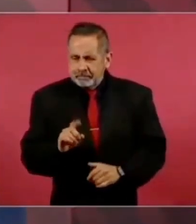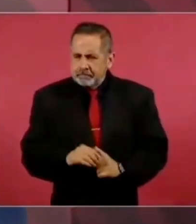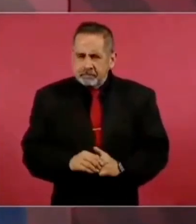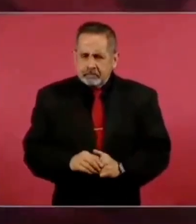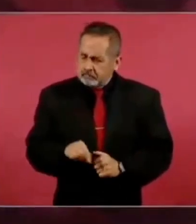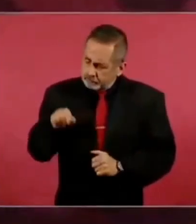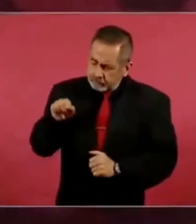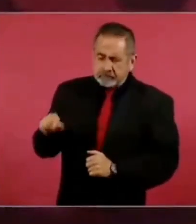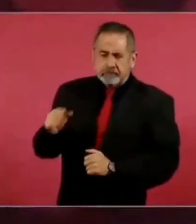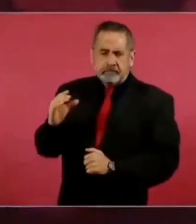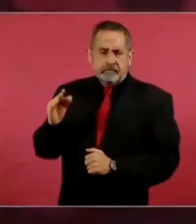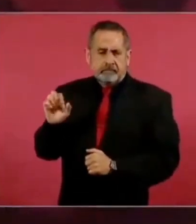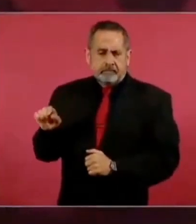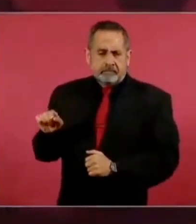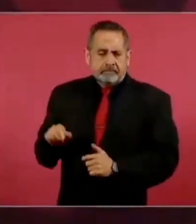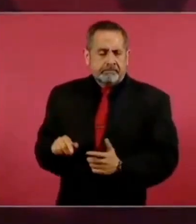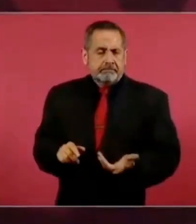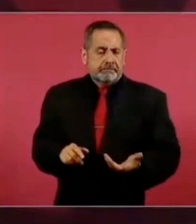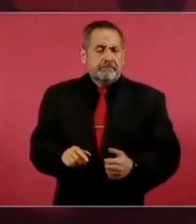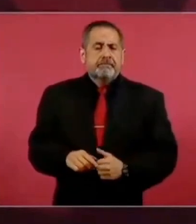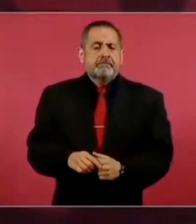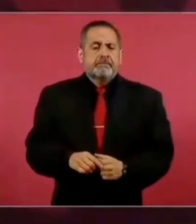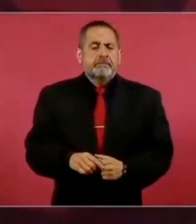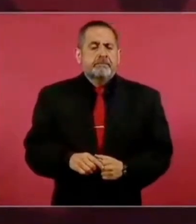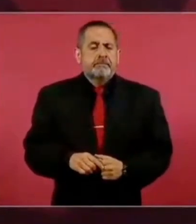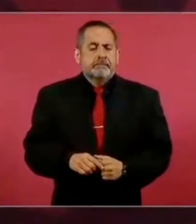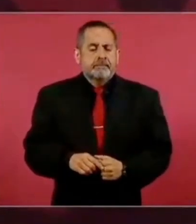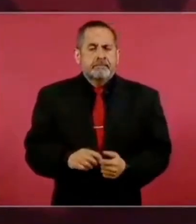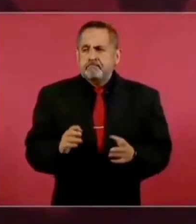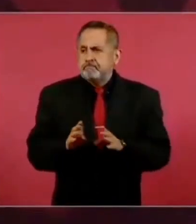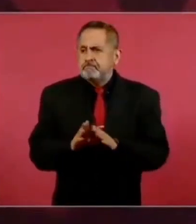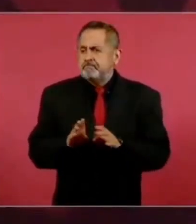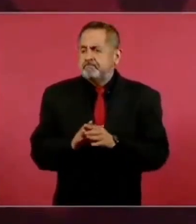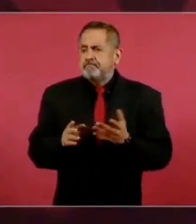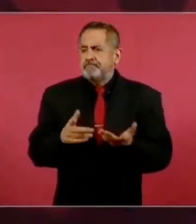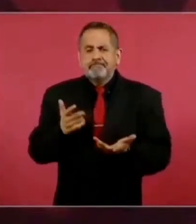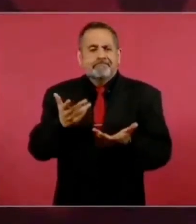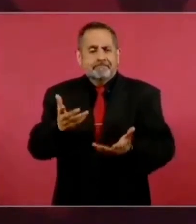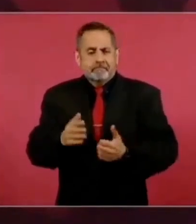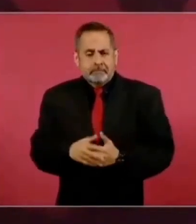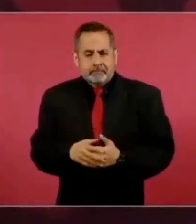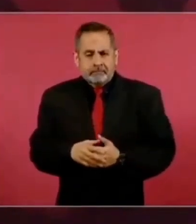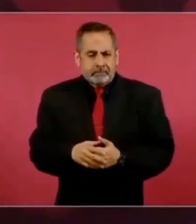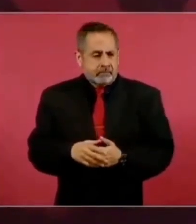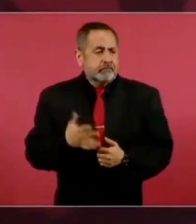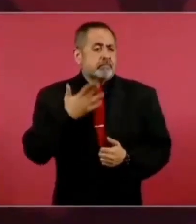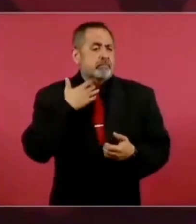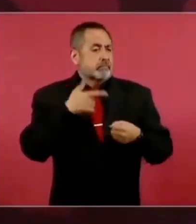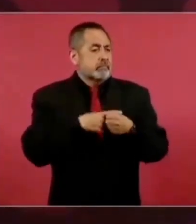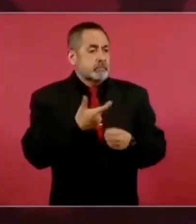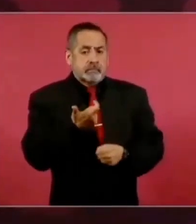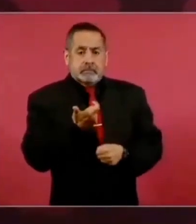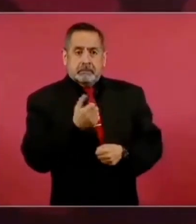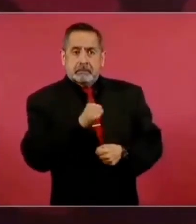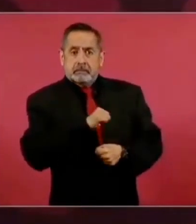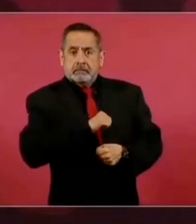¿Cómo se evita que haya gasolinazos?